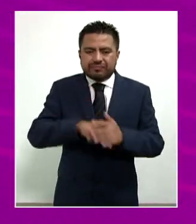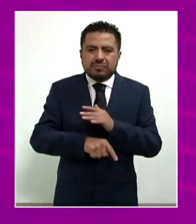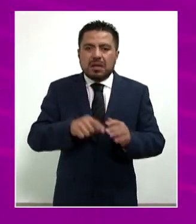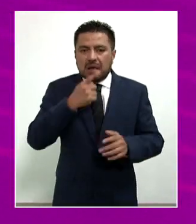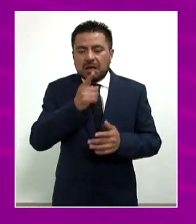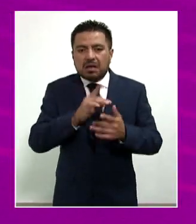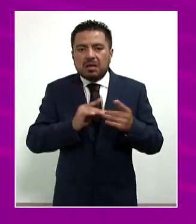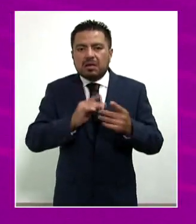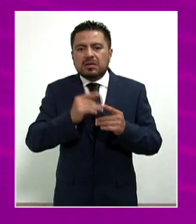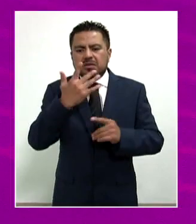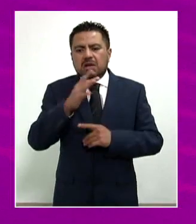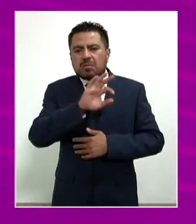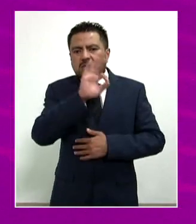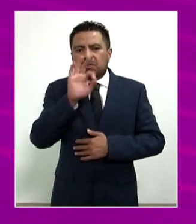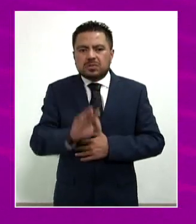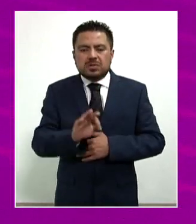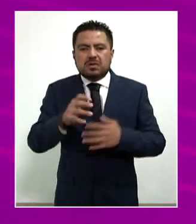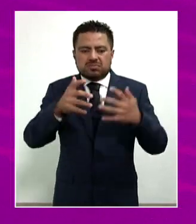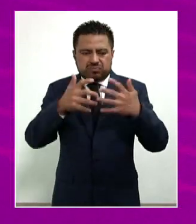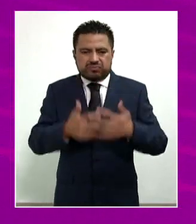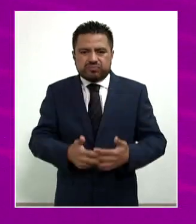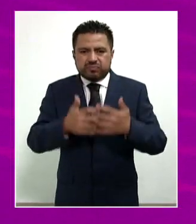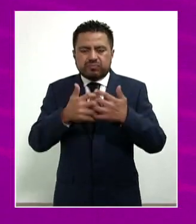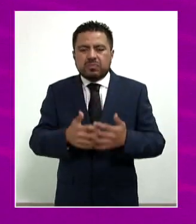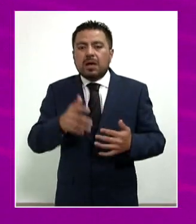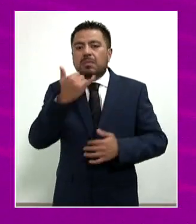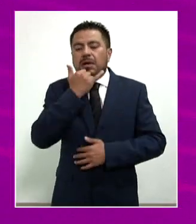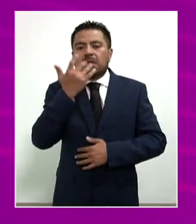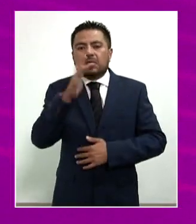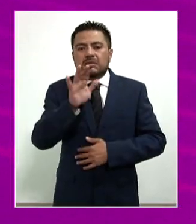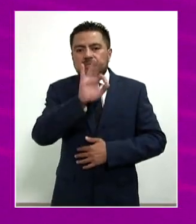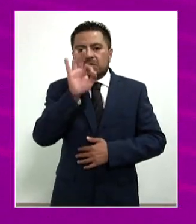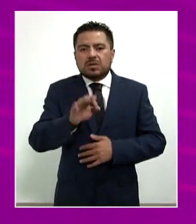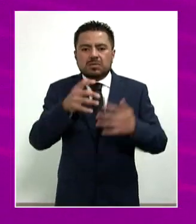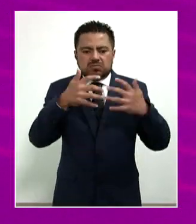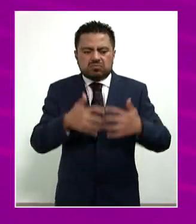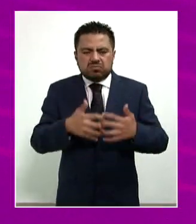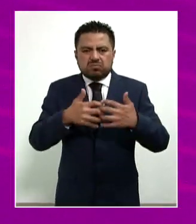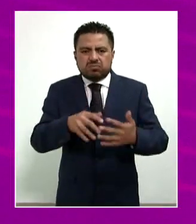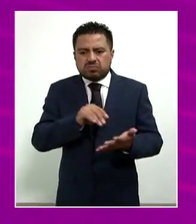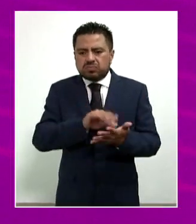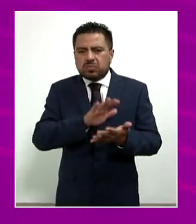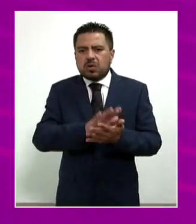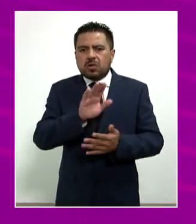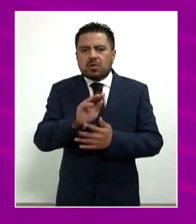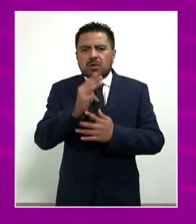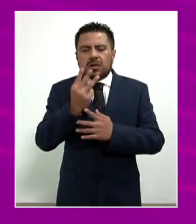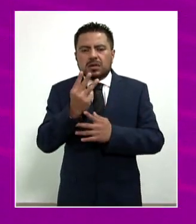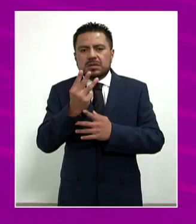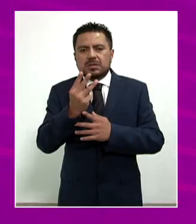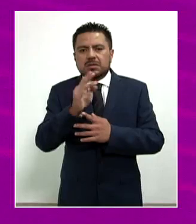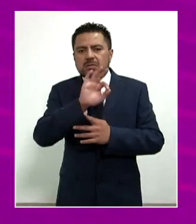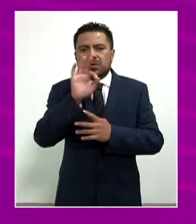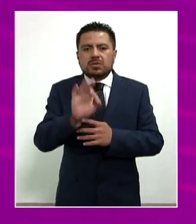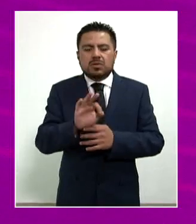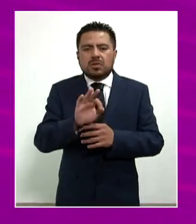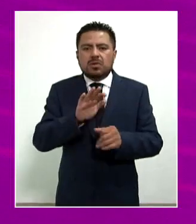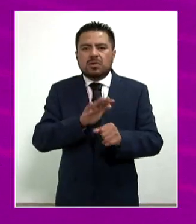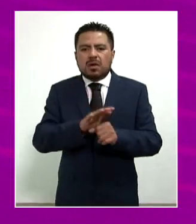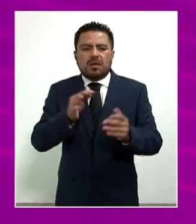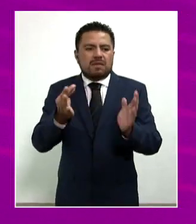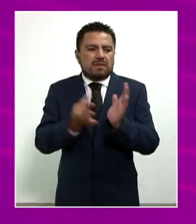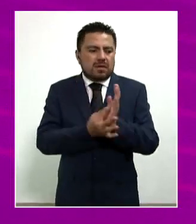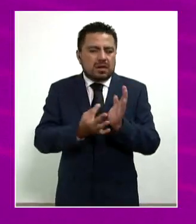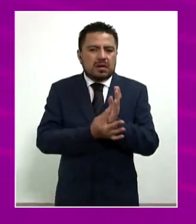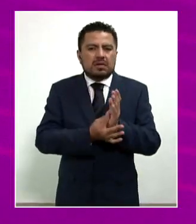decir, 5% de las empresas, perdón, 10% de las empresas concentran el 93% de